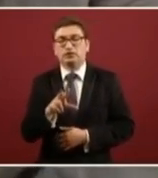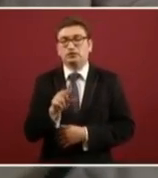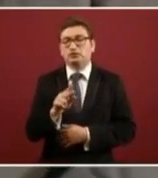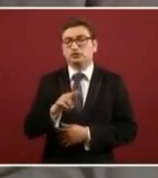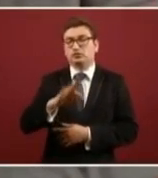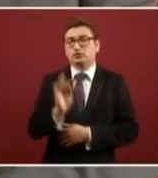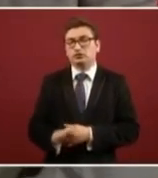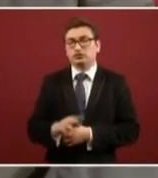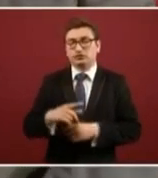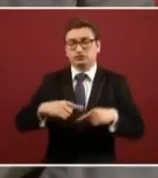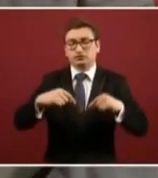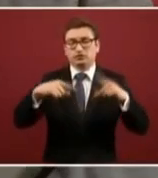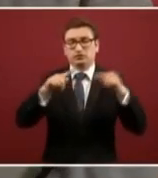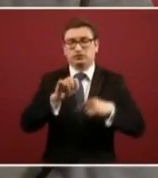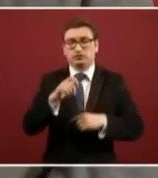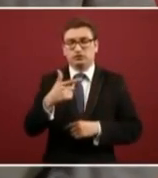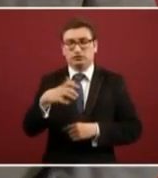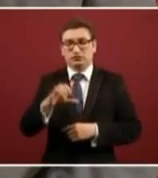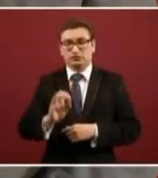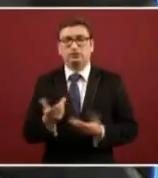80% del trigo,